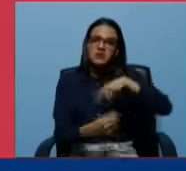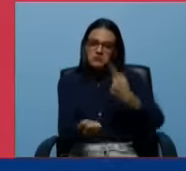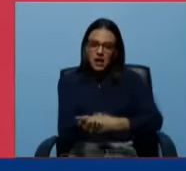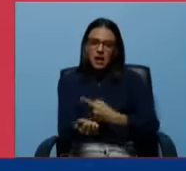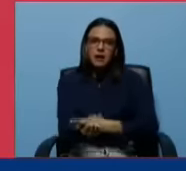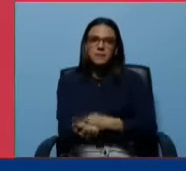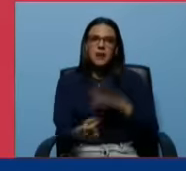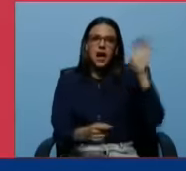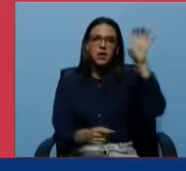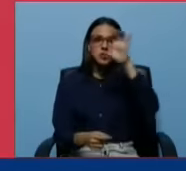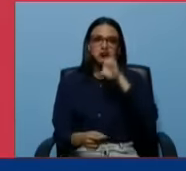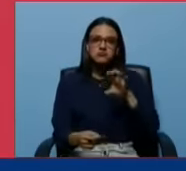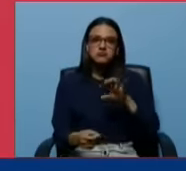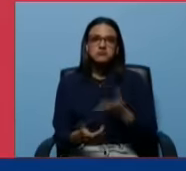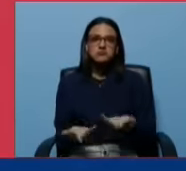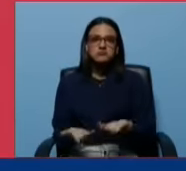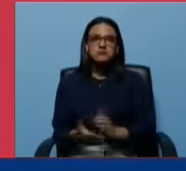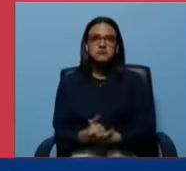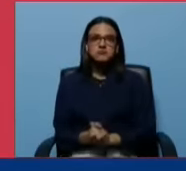de